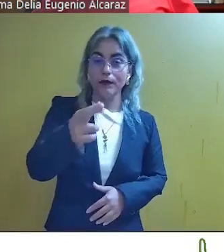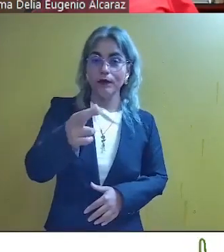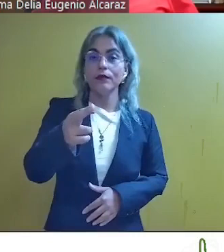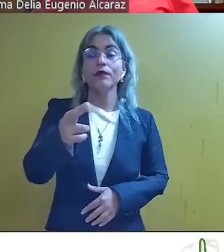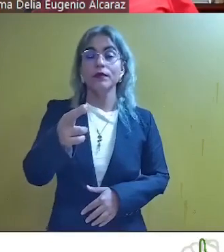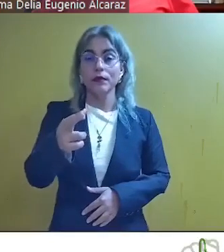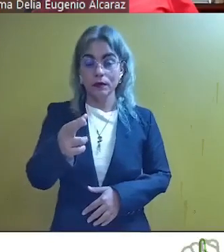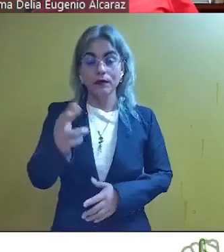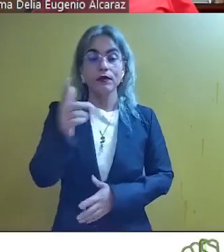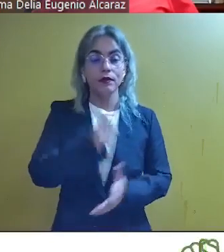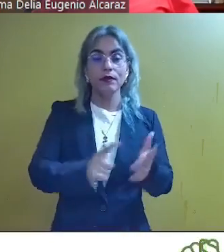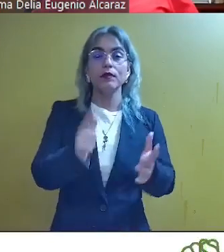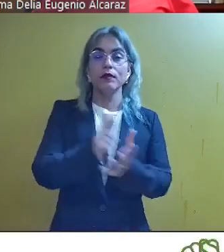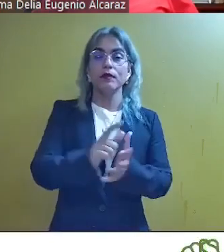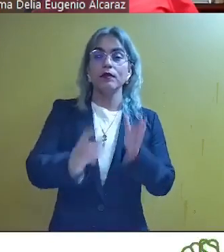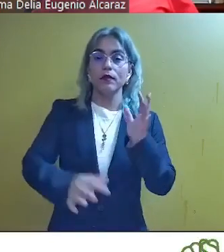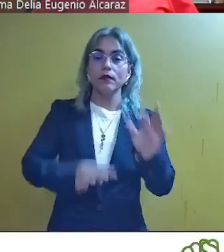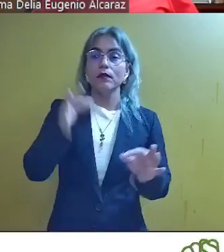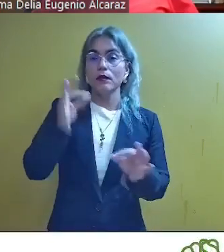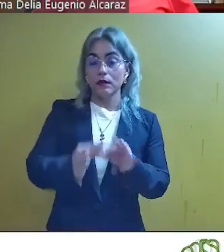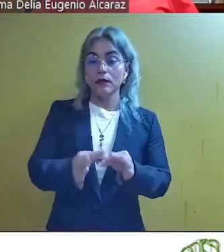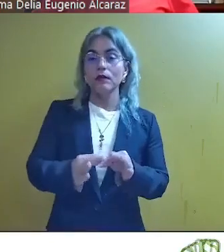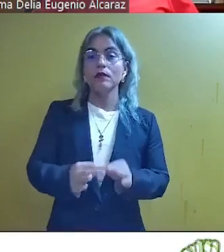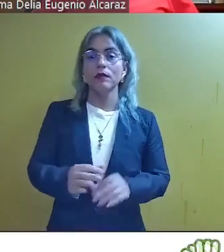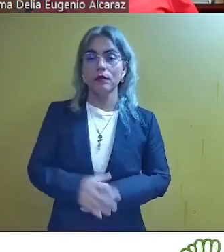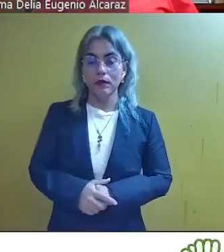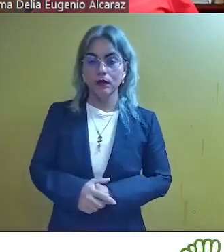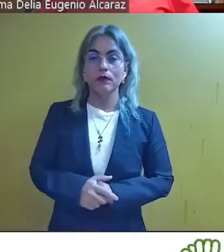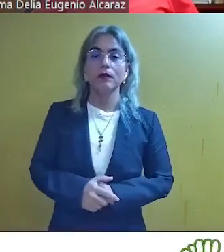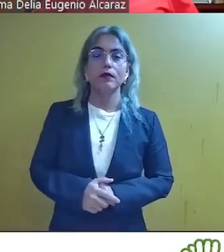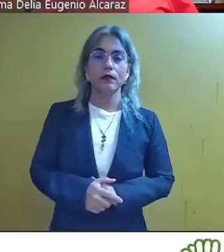jurisdicción. Creo que esa es